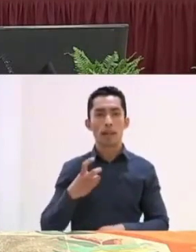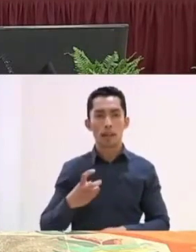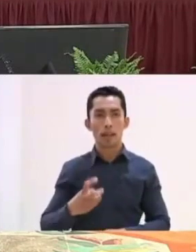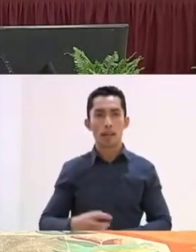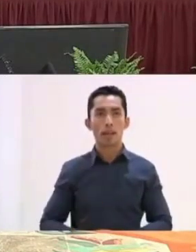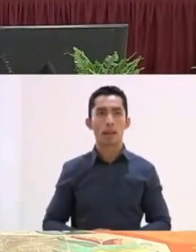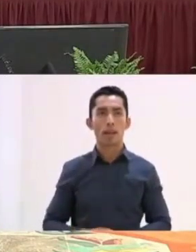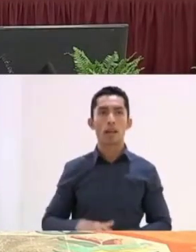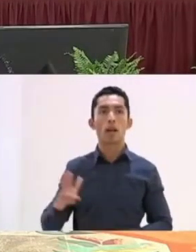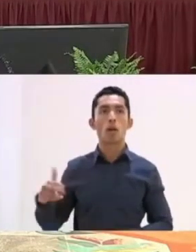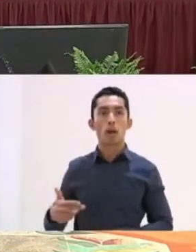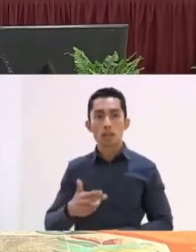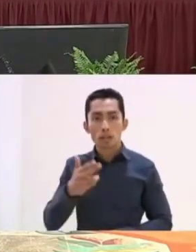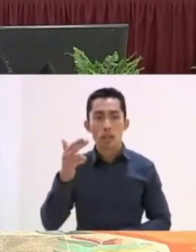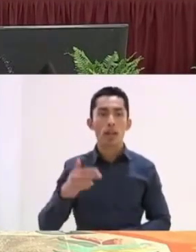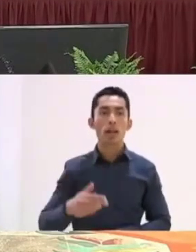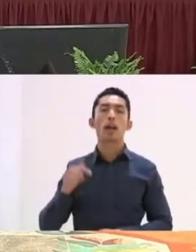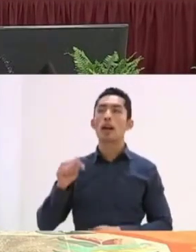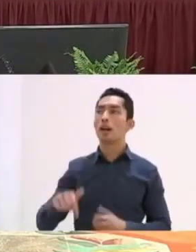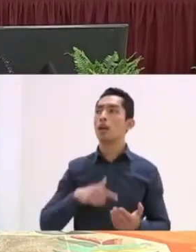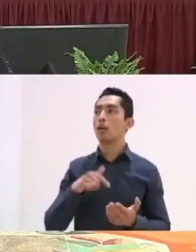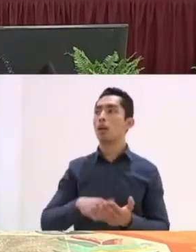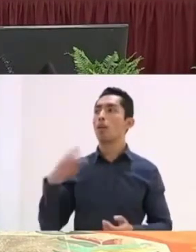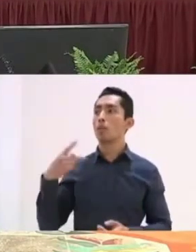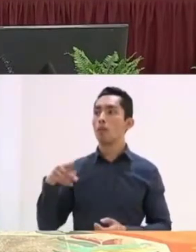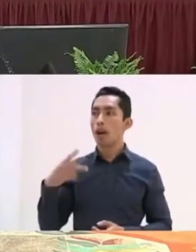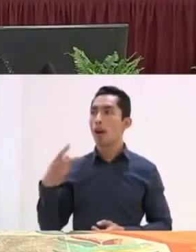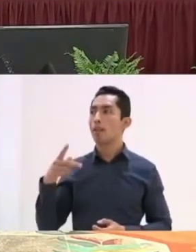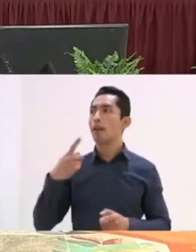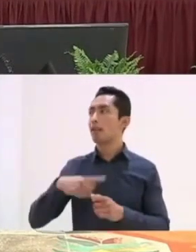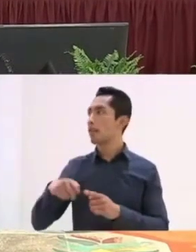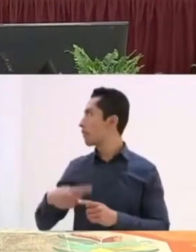de Huauchinango y de esta región y de Puebla,